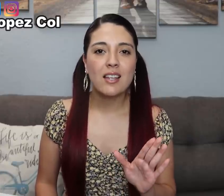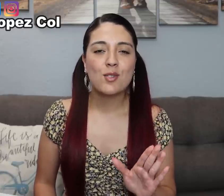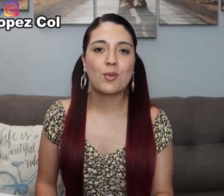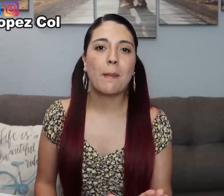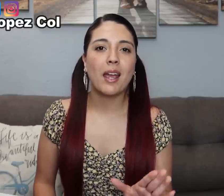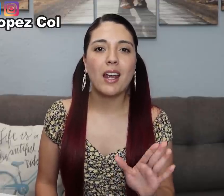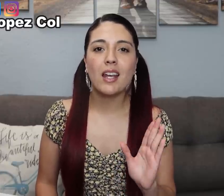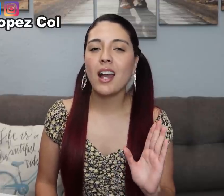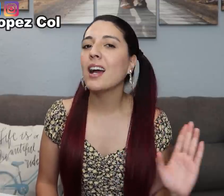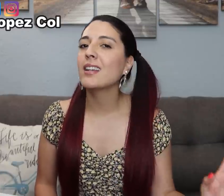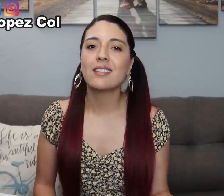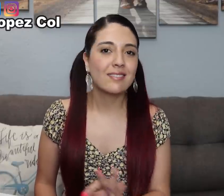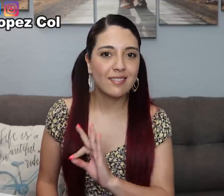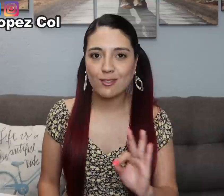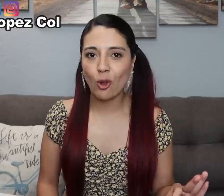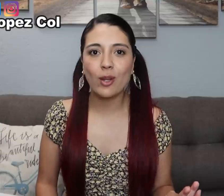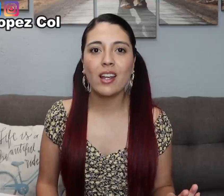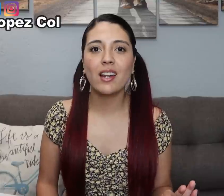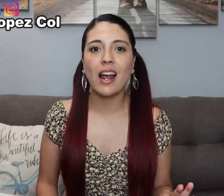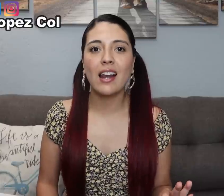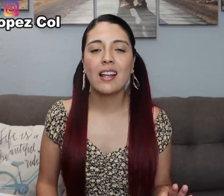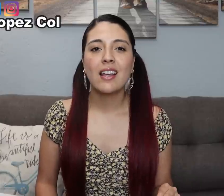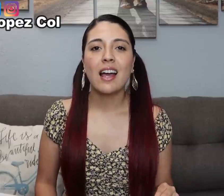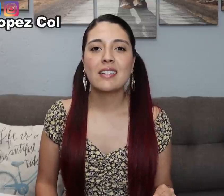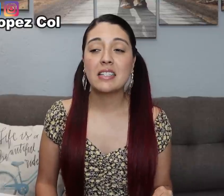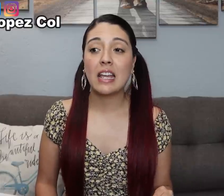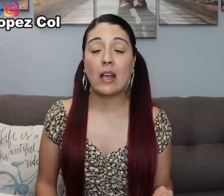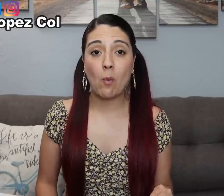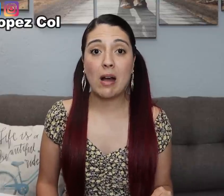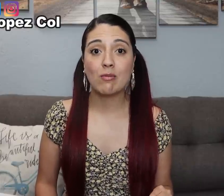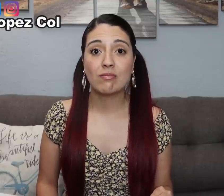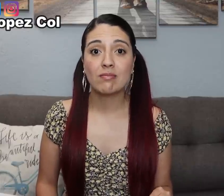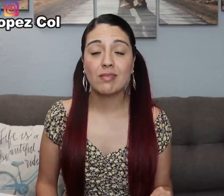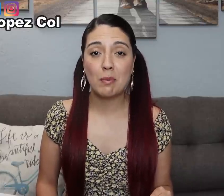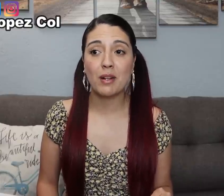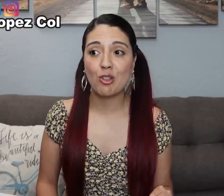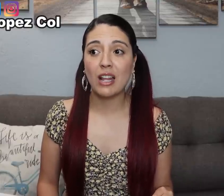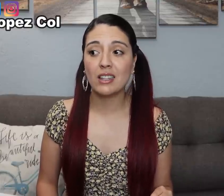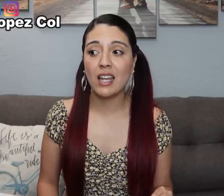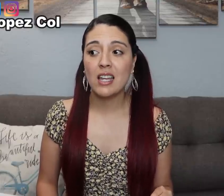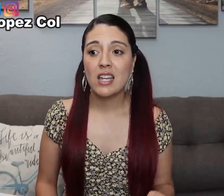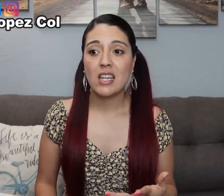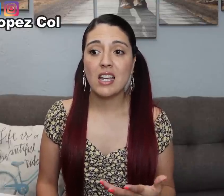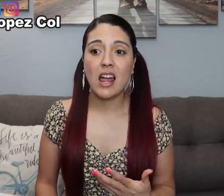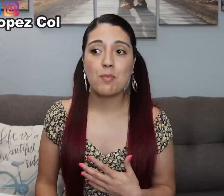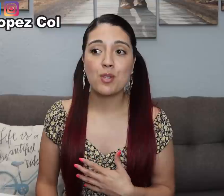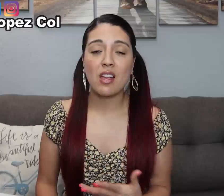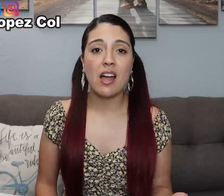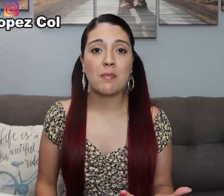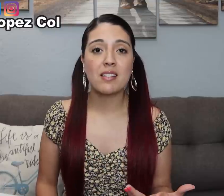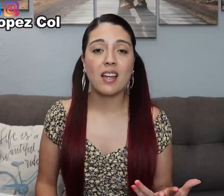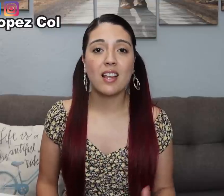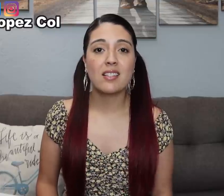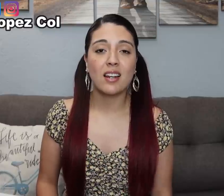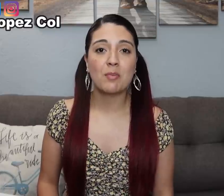Centroamérica, Suramérica y todo en general. Así que, wow, impresionante. Y nada, pues